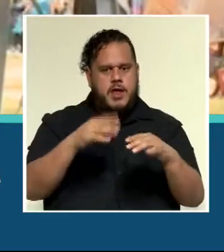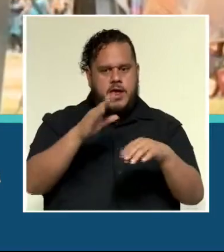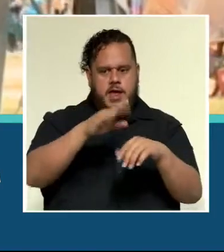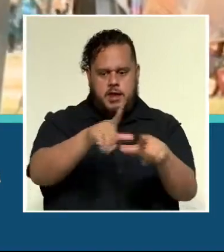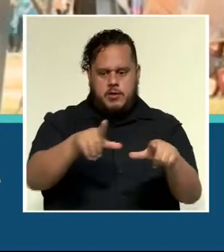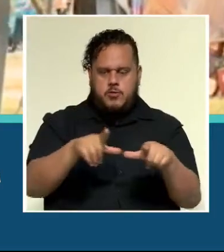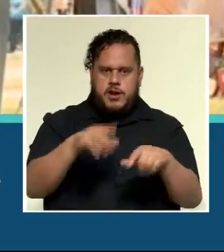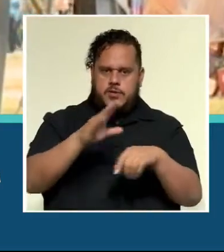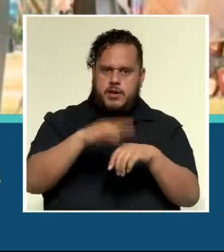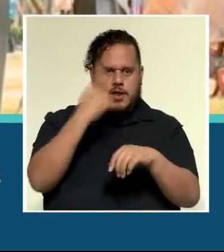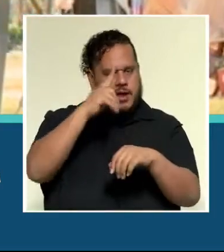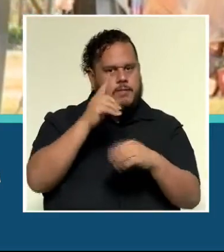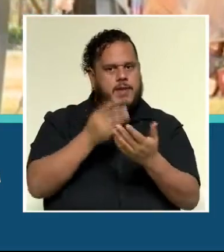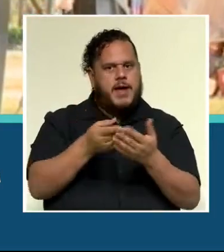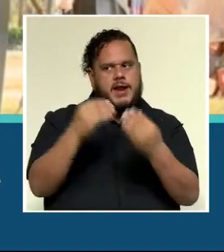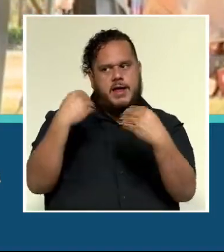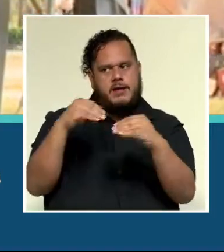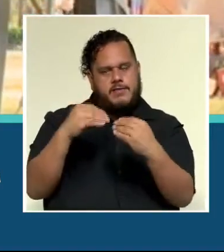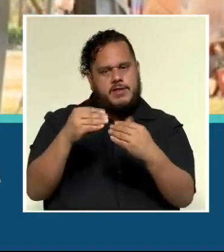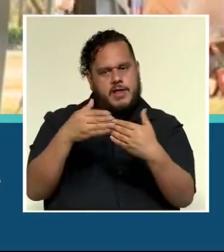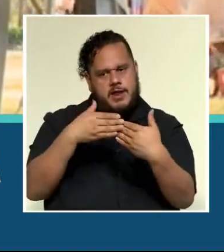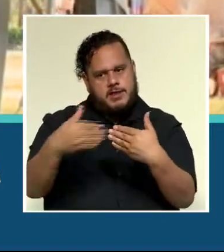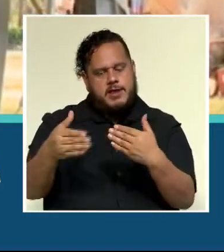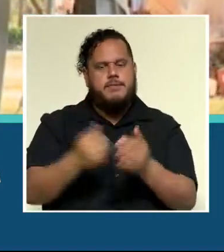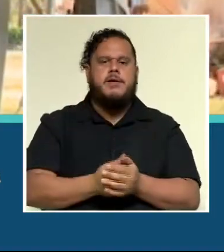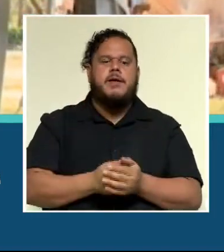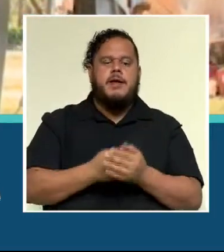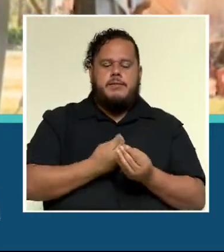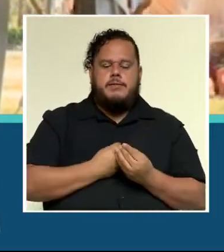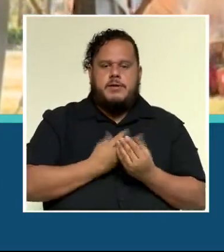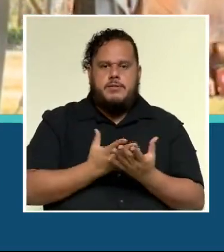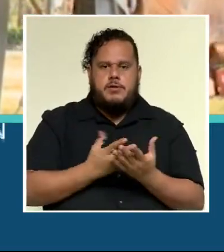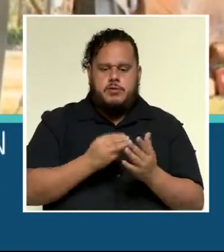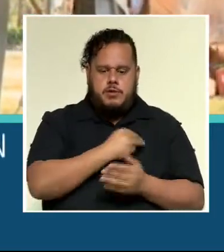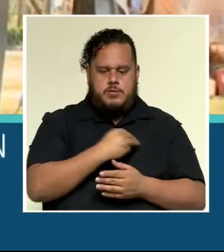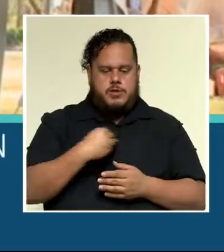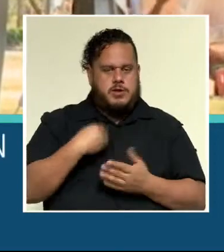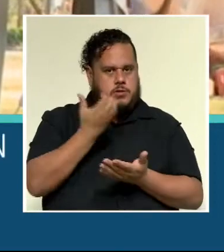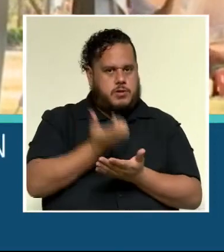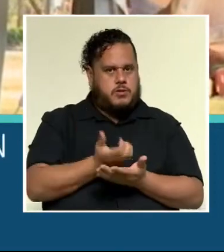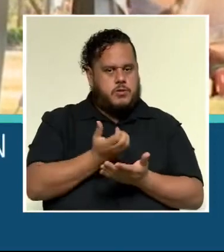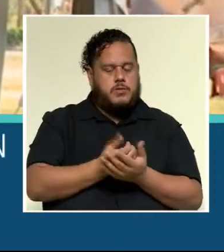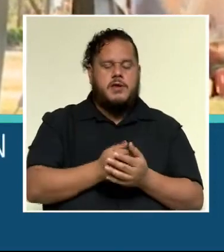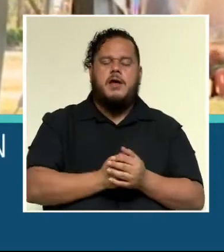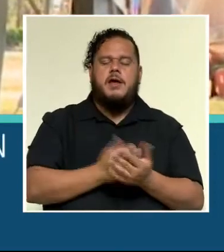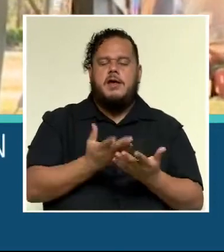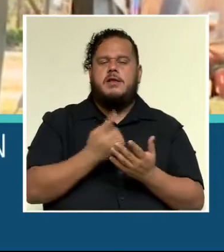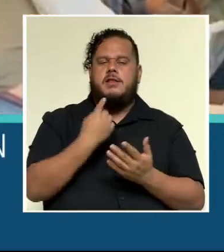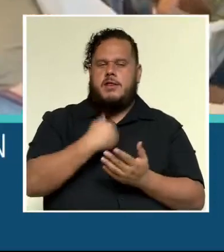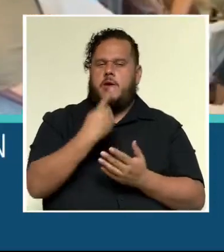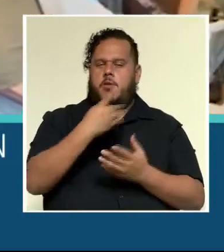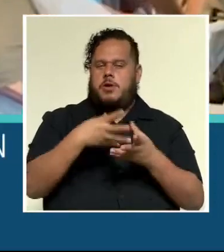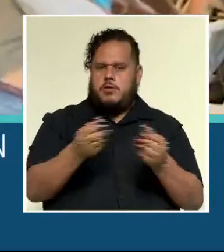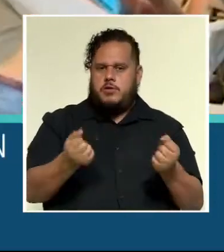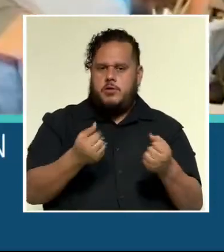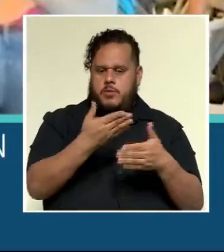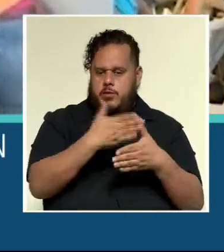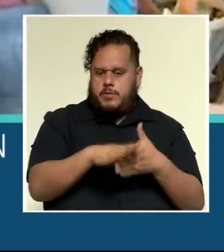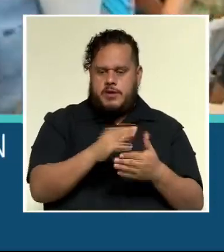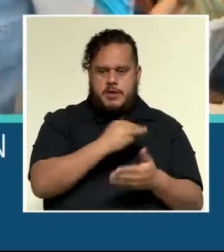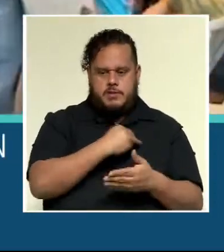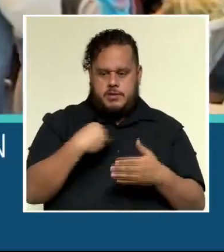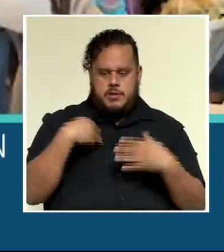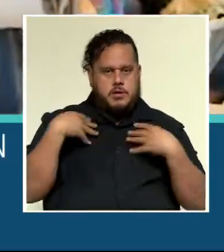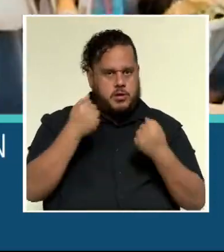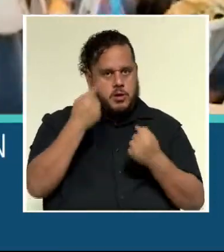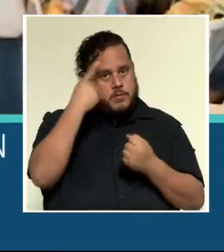proceder con autorización de venta a plazo. Según manifestó el Ministerio de Economía, se dispondrá de una resolución por parte del Ministerio de Salud para